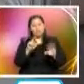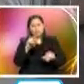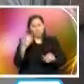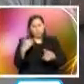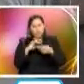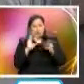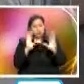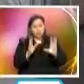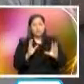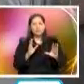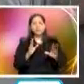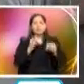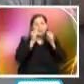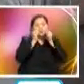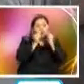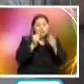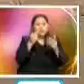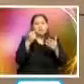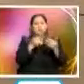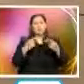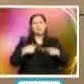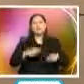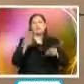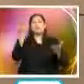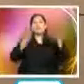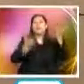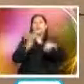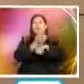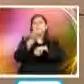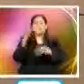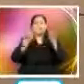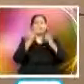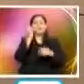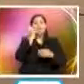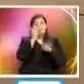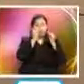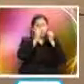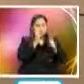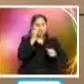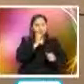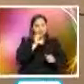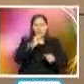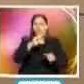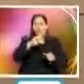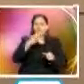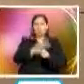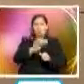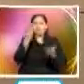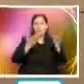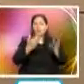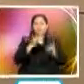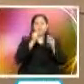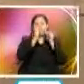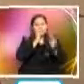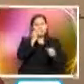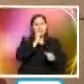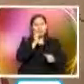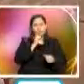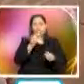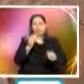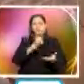bien lo comentabas, da servicios a personas que vengan hasta del interior de la República, ¿verdad? Sí, de toda la República tenemos. Ahí está. Pues muchísimas